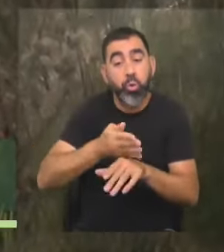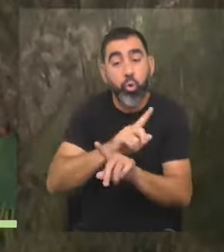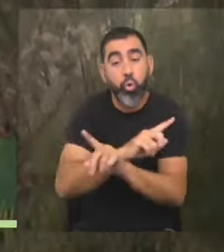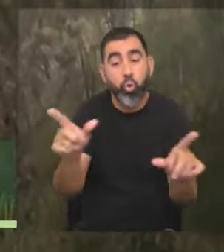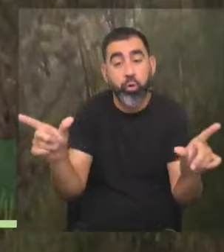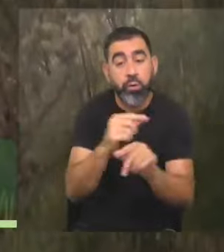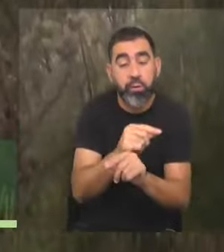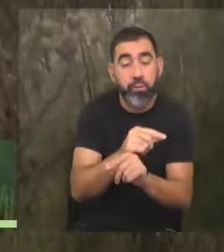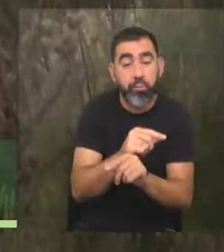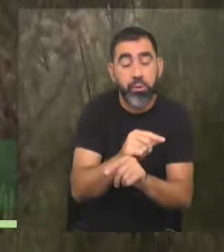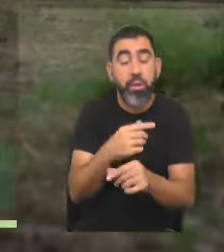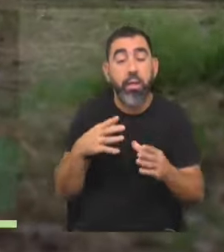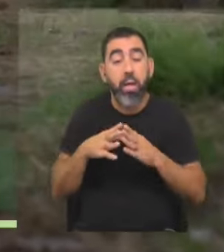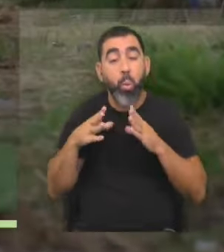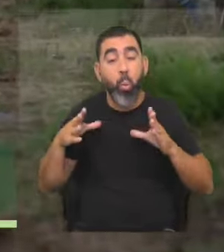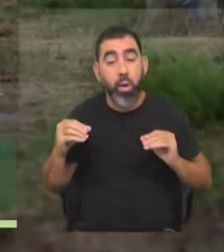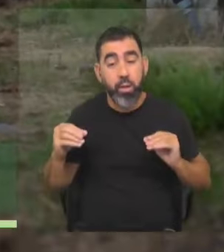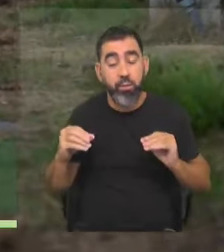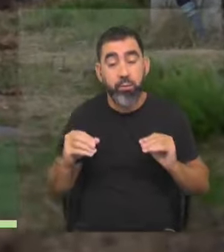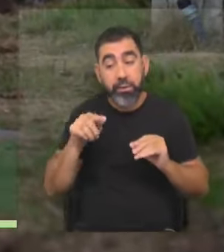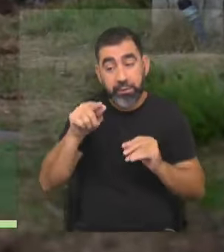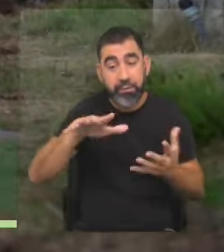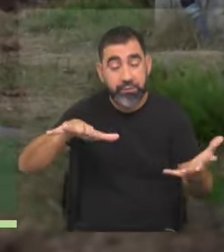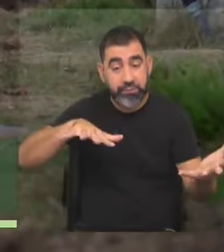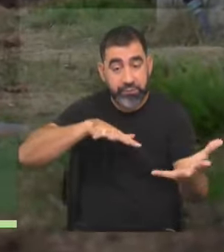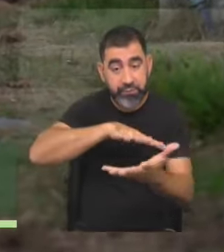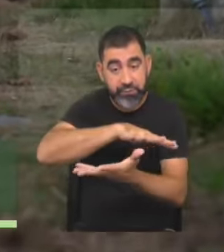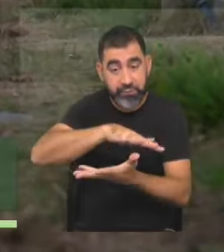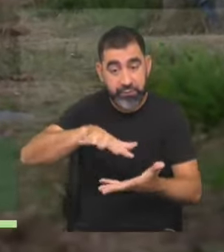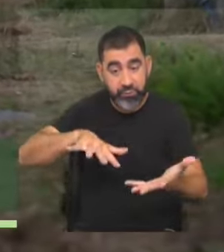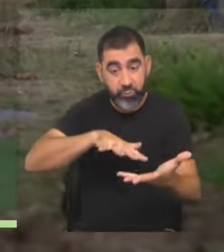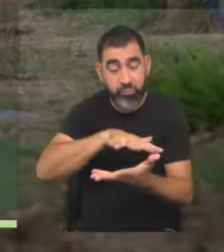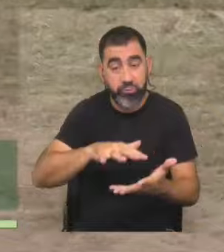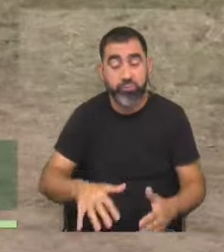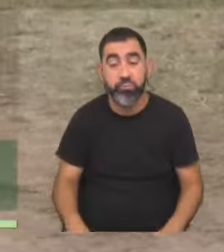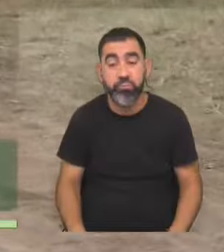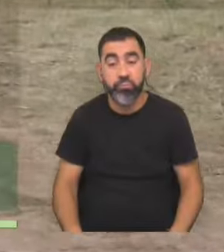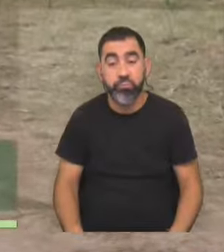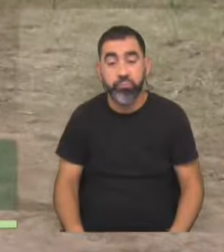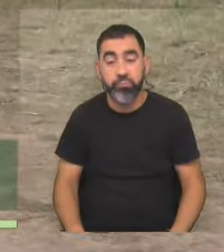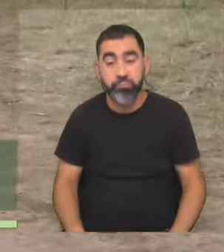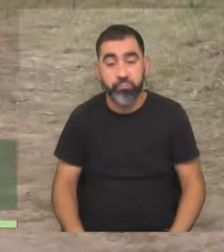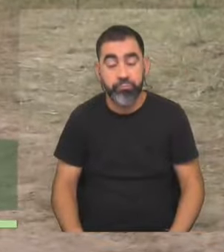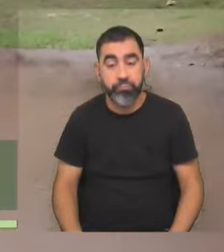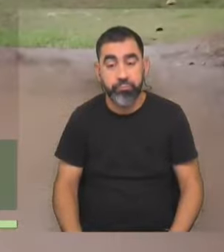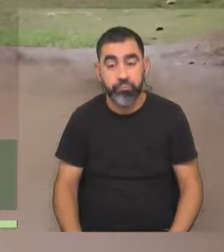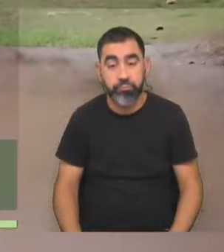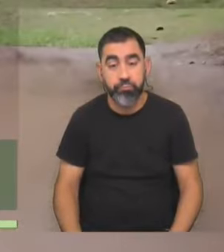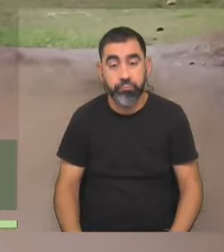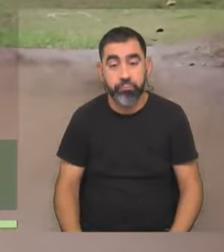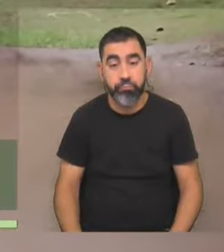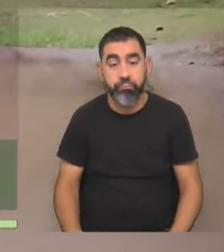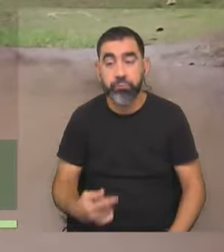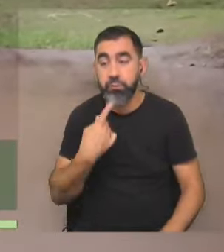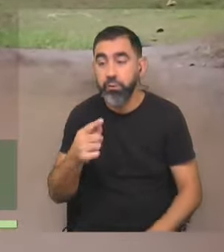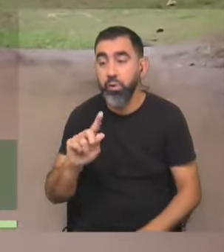eh la escuela Esa es la situación que tenemos y creemos que por ejemplo cuando se dice que no